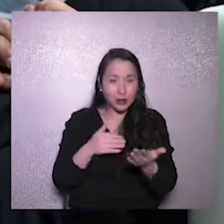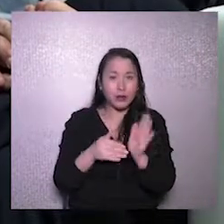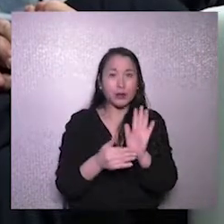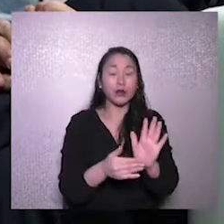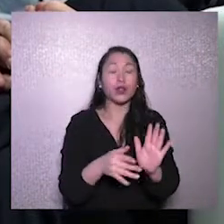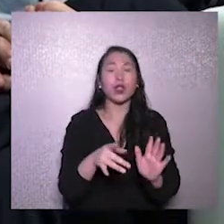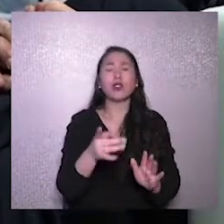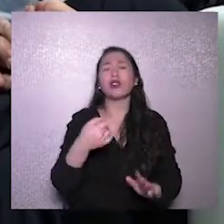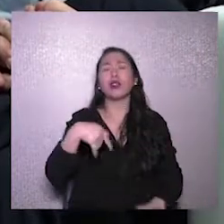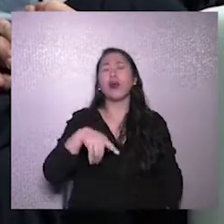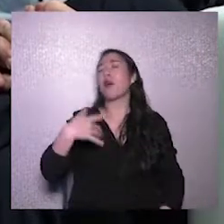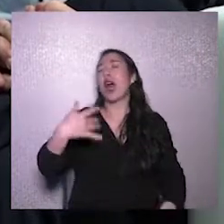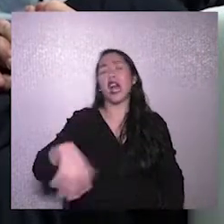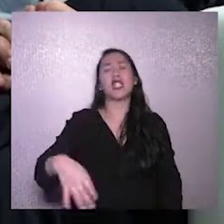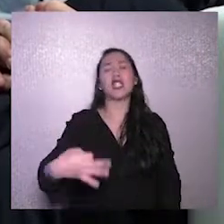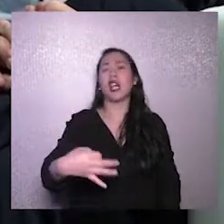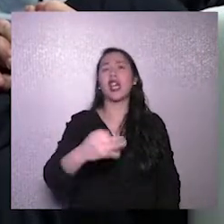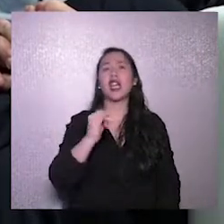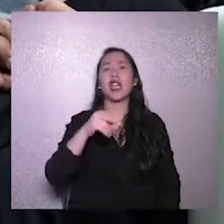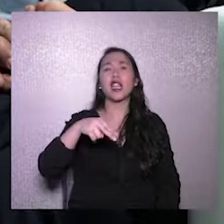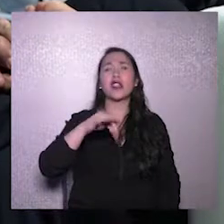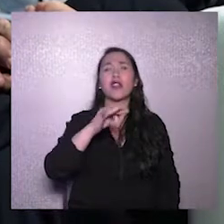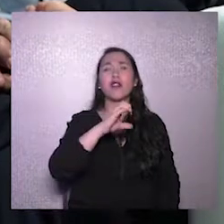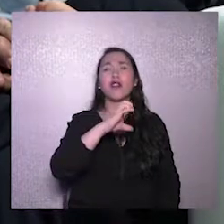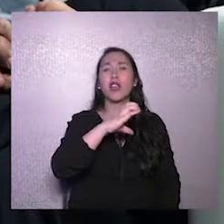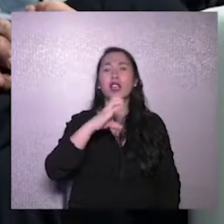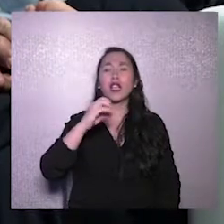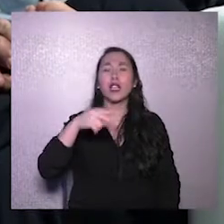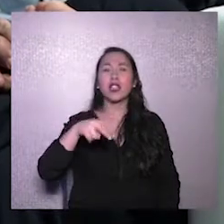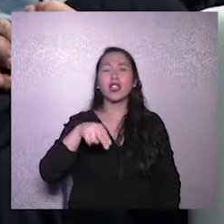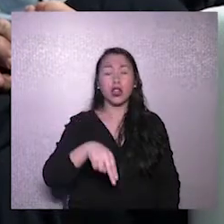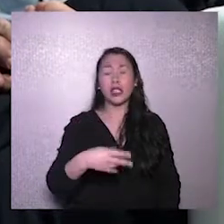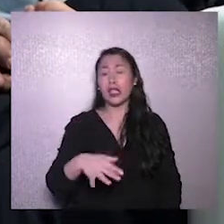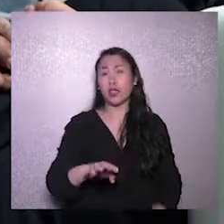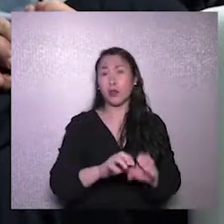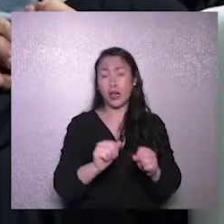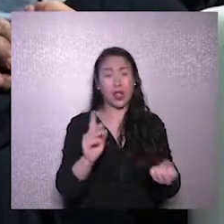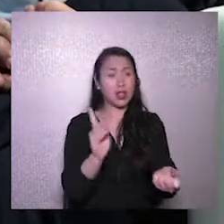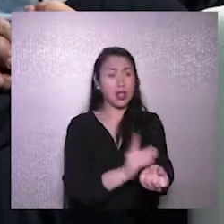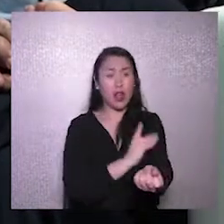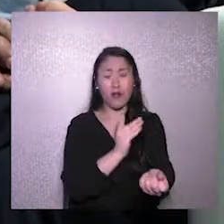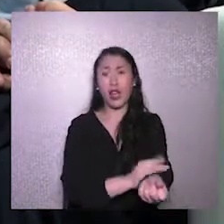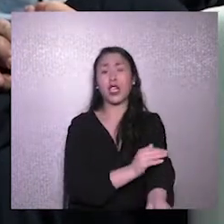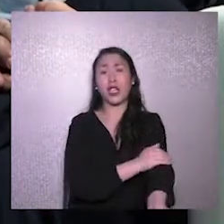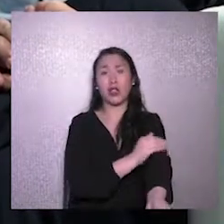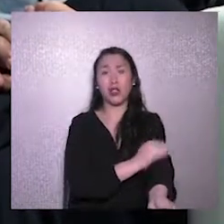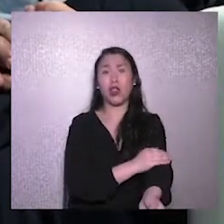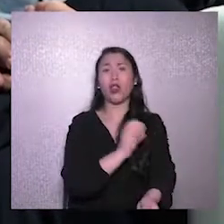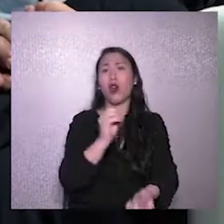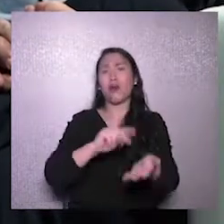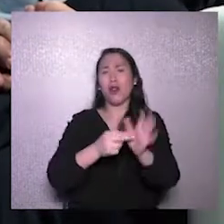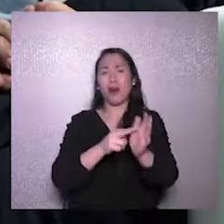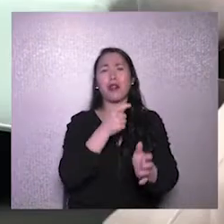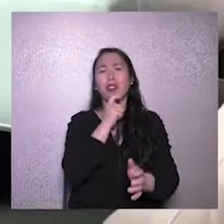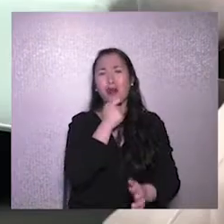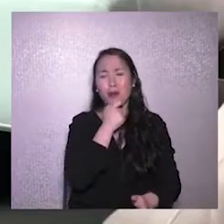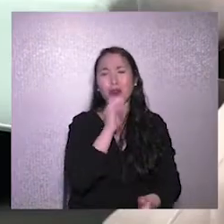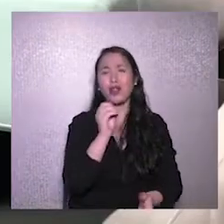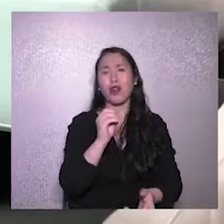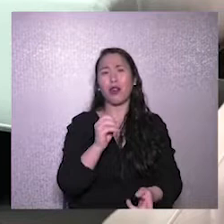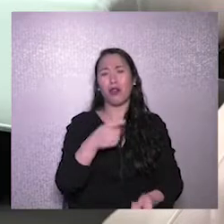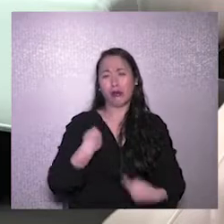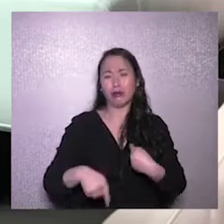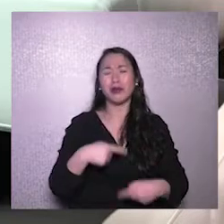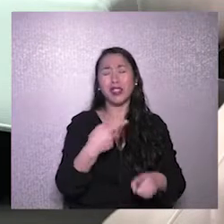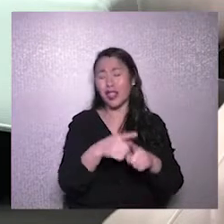demos por sentado que ya las infecciones están superadas y que ahora el problema es la diabetes, la hipertensión, la artrosis, o la artritis reumatoide o